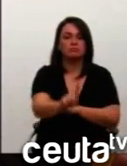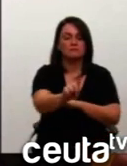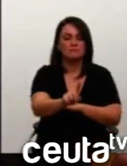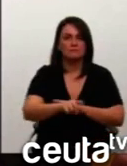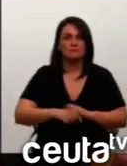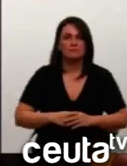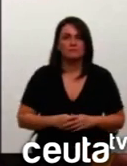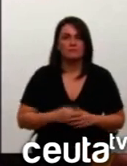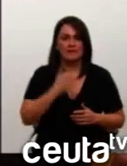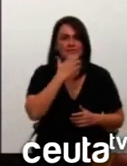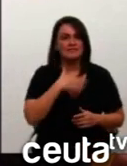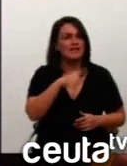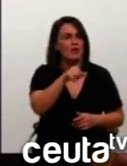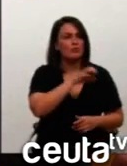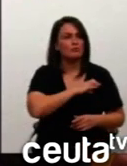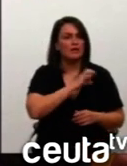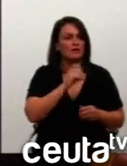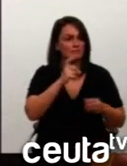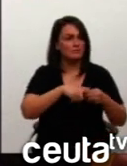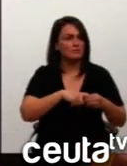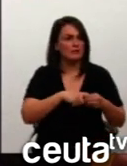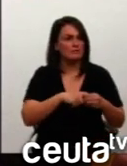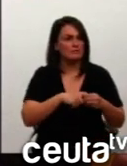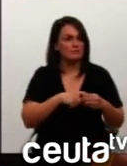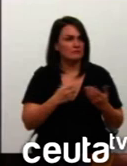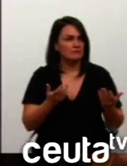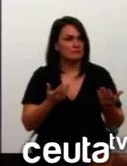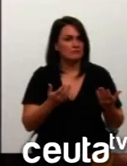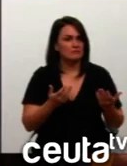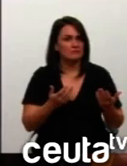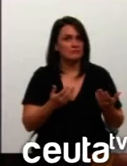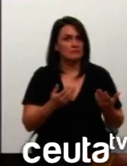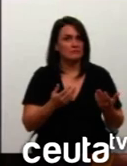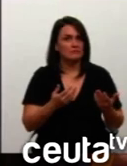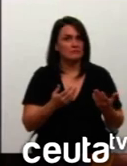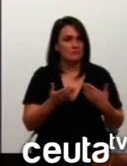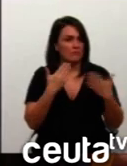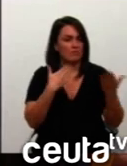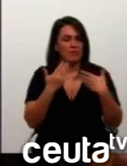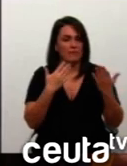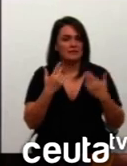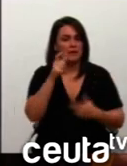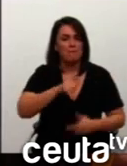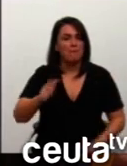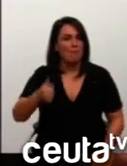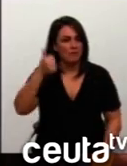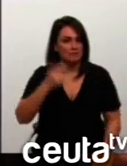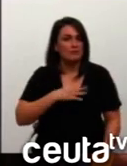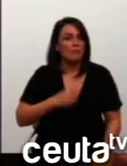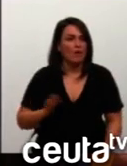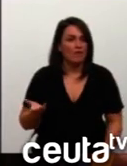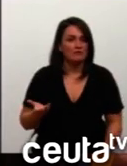si quiere intervenir usted, a mí no me importa tampoco y debatimos a tres bandas. Seguro que es interesante también porque usted le arrojaría